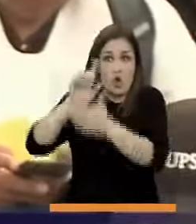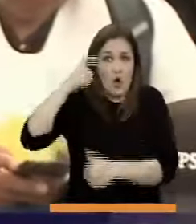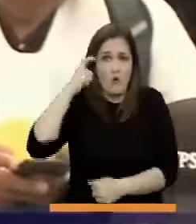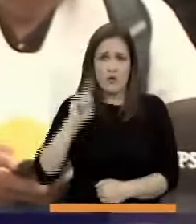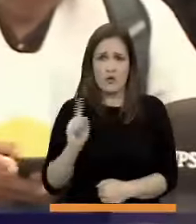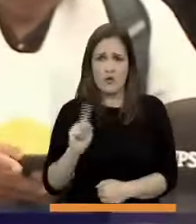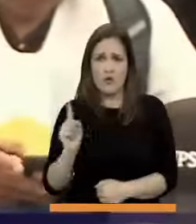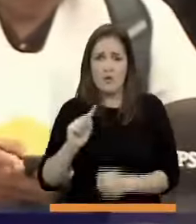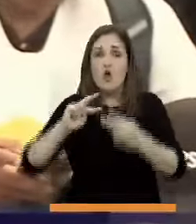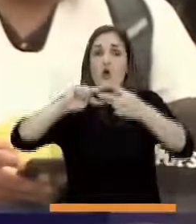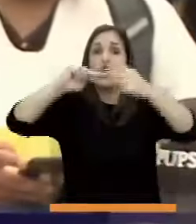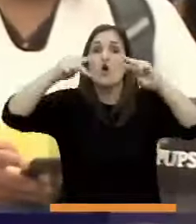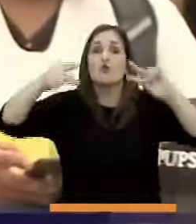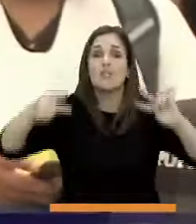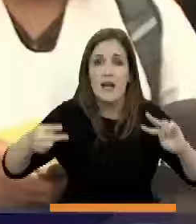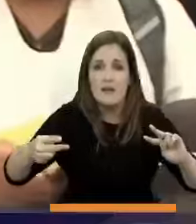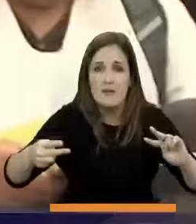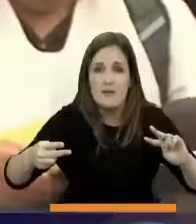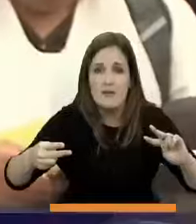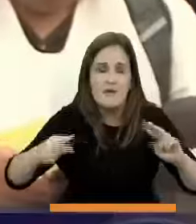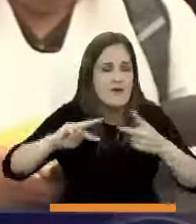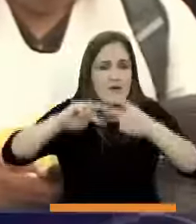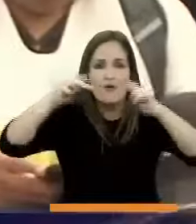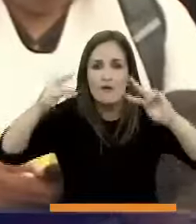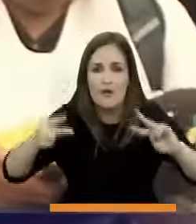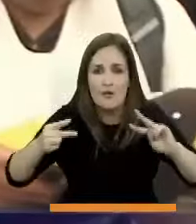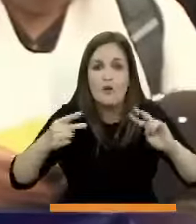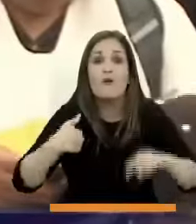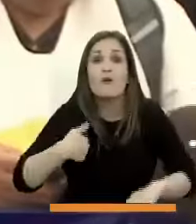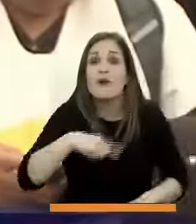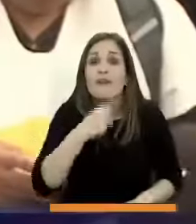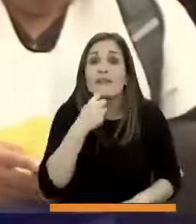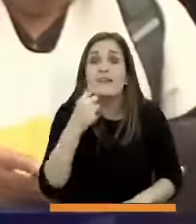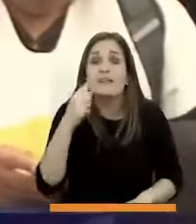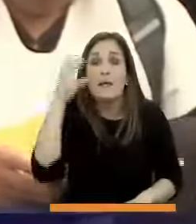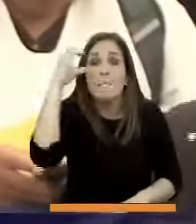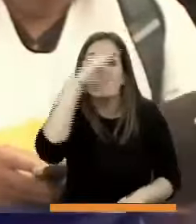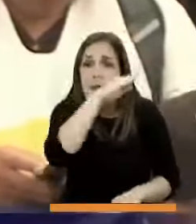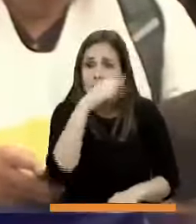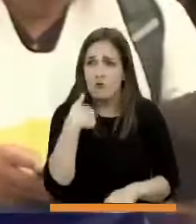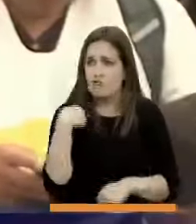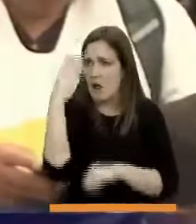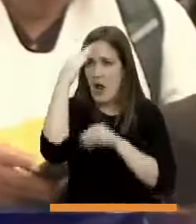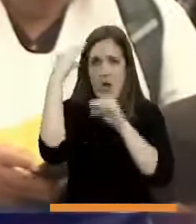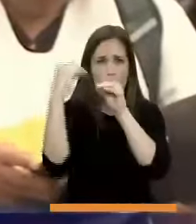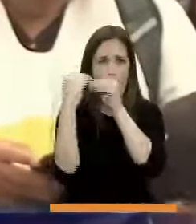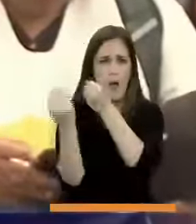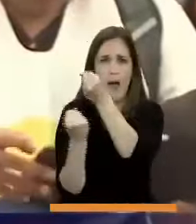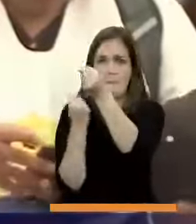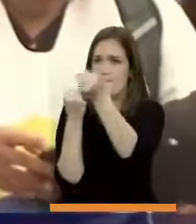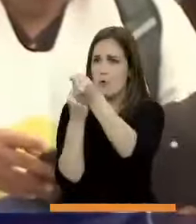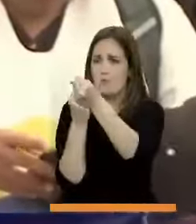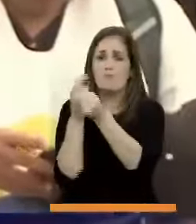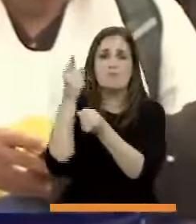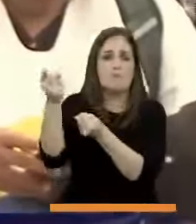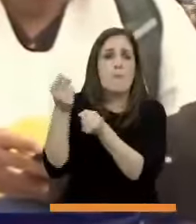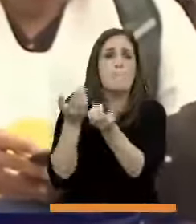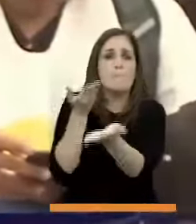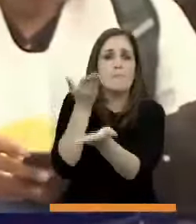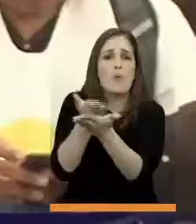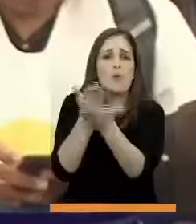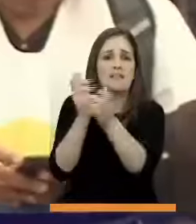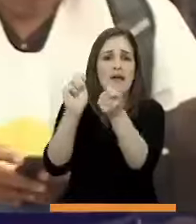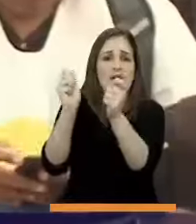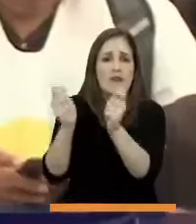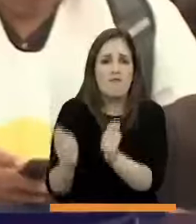contrario, aquí lo que le estamos diciendo al presidente Gustavo Petro es que respaldamos su apuesta de reforma agraria, pero